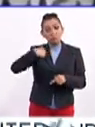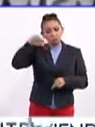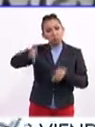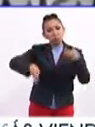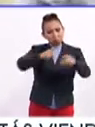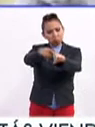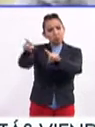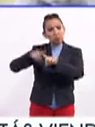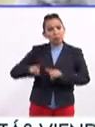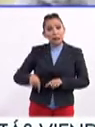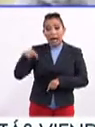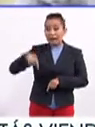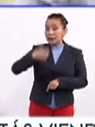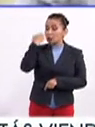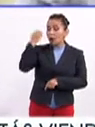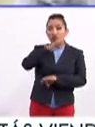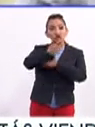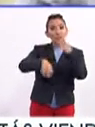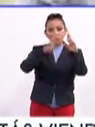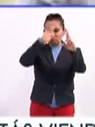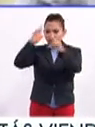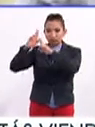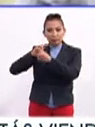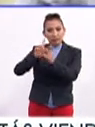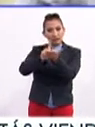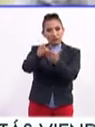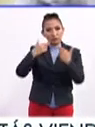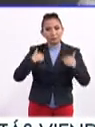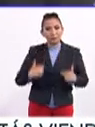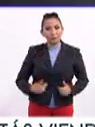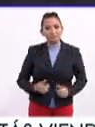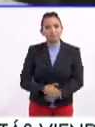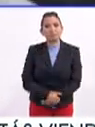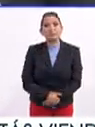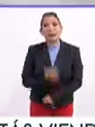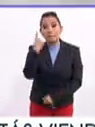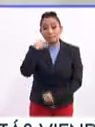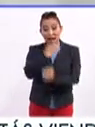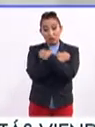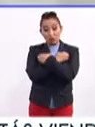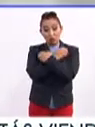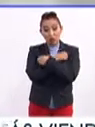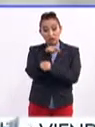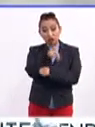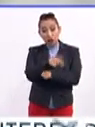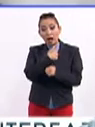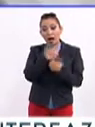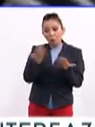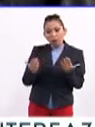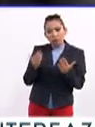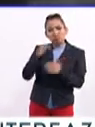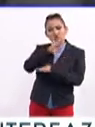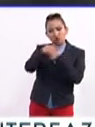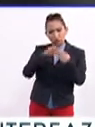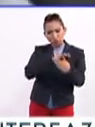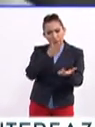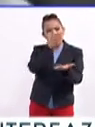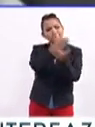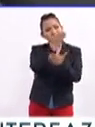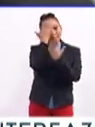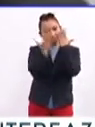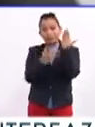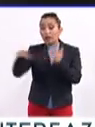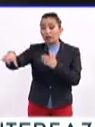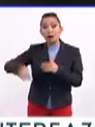aceptamos la diversidad. En este colegio todos respetamos los derechos humanos. Para que la educación logre estar al alcance de cualquier persona,